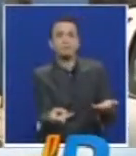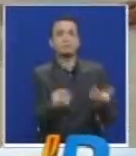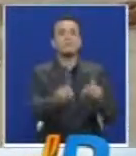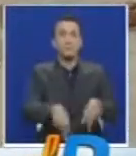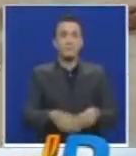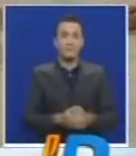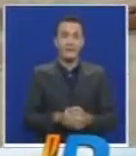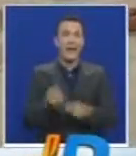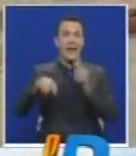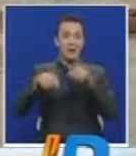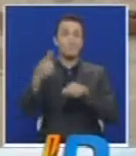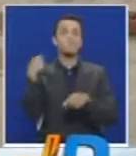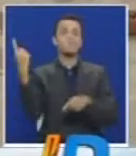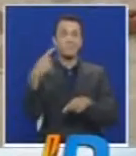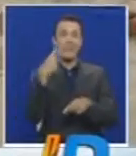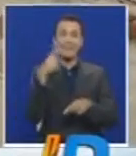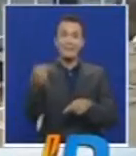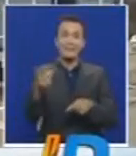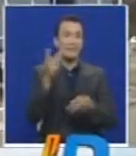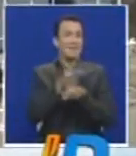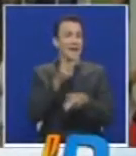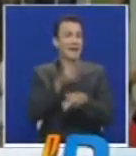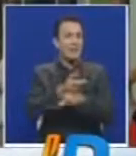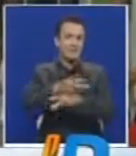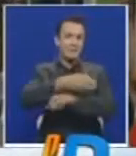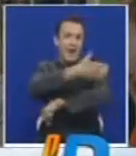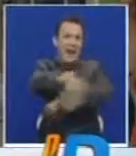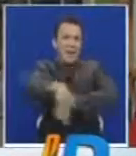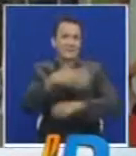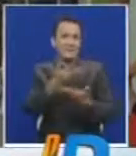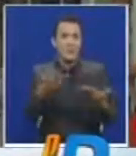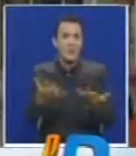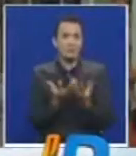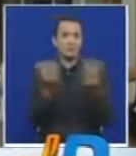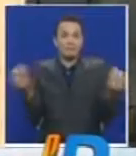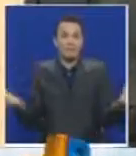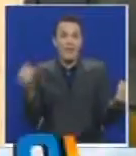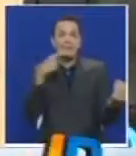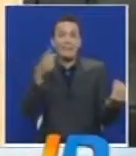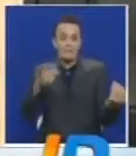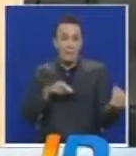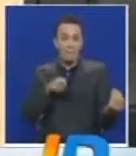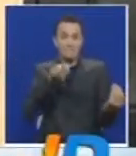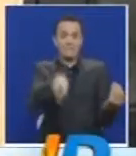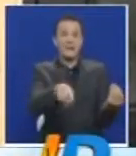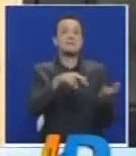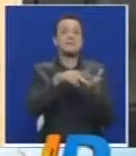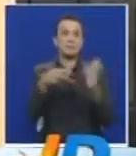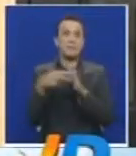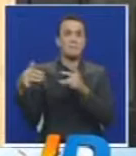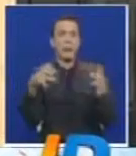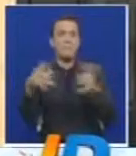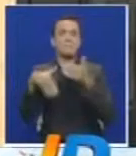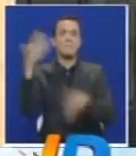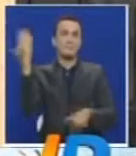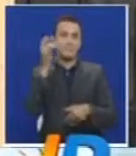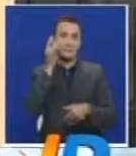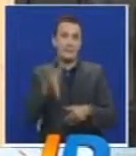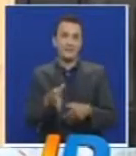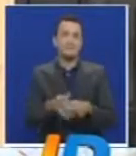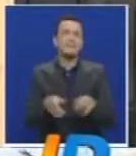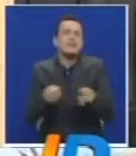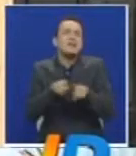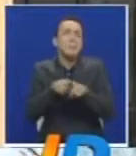que este es un caso de fronteras invisibles, que al ser traspasadas ocasionan enfrentamientos. Siempre guerras de pandillas, la tal